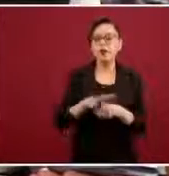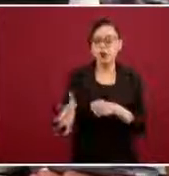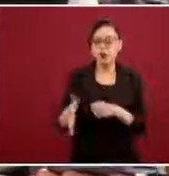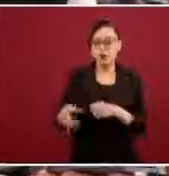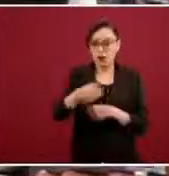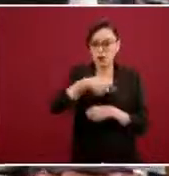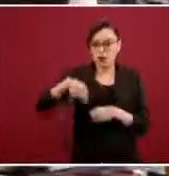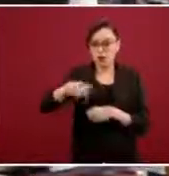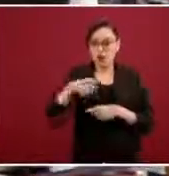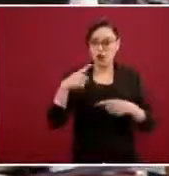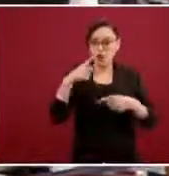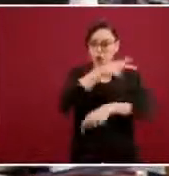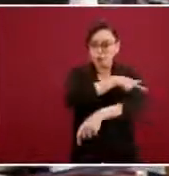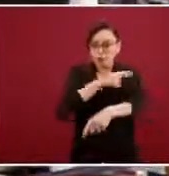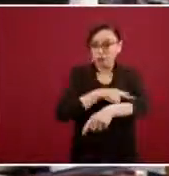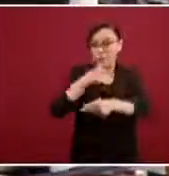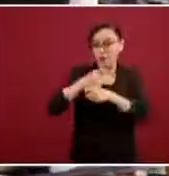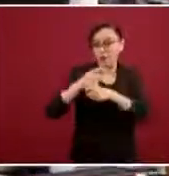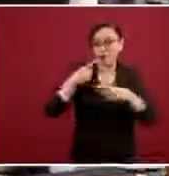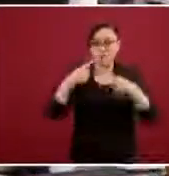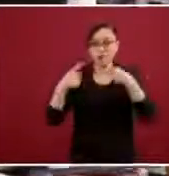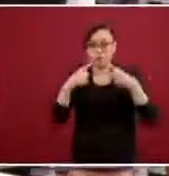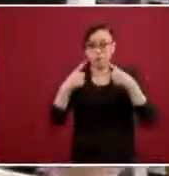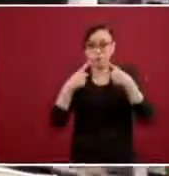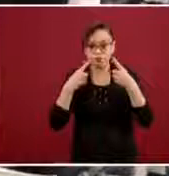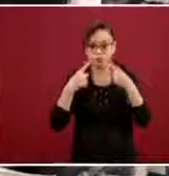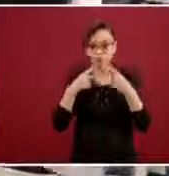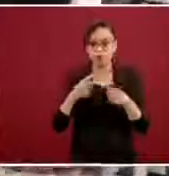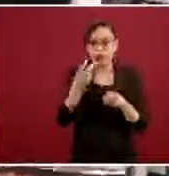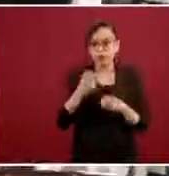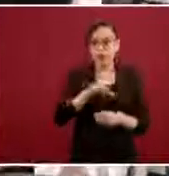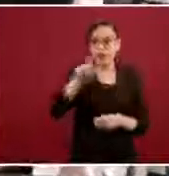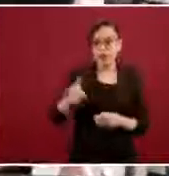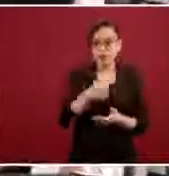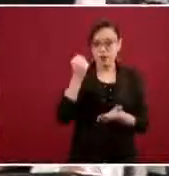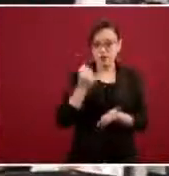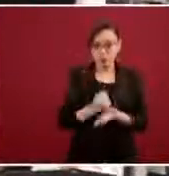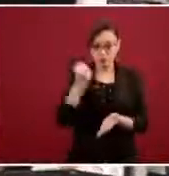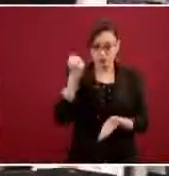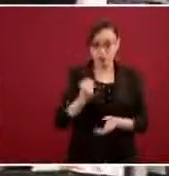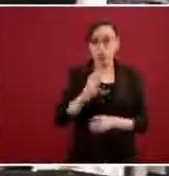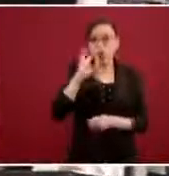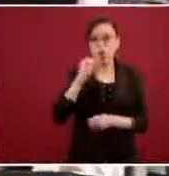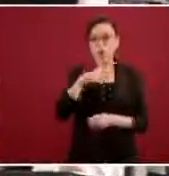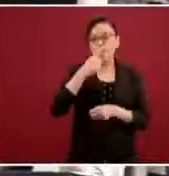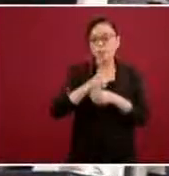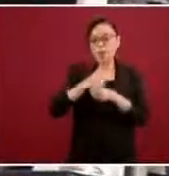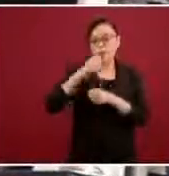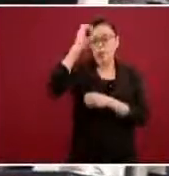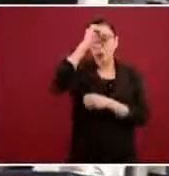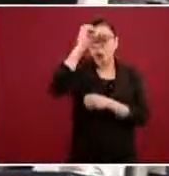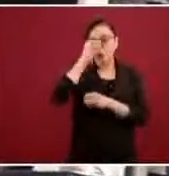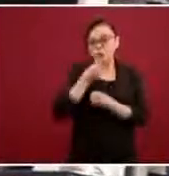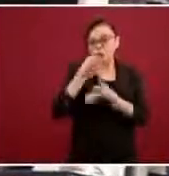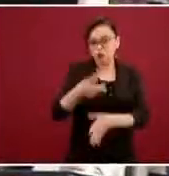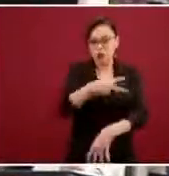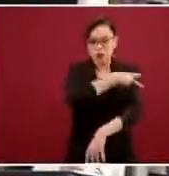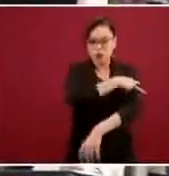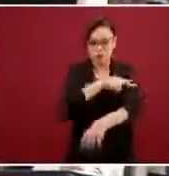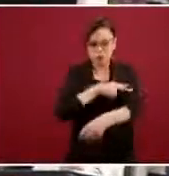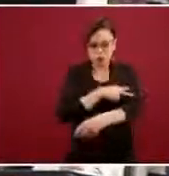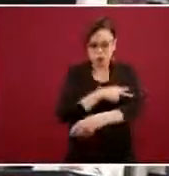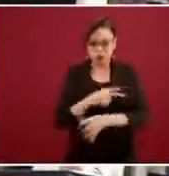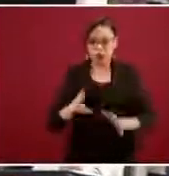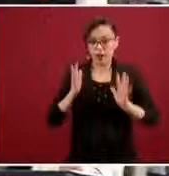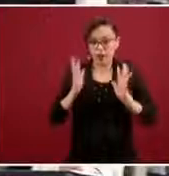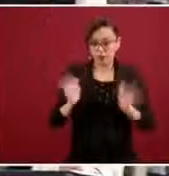todos los vocales y después se aprueba? ¿Todavía se puede modificar de acuerdo a la opinión de los vocales o se les da a conocer a ellos una vez que